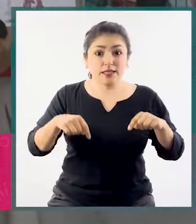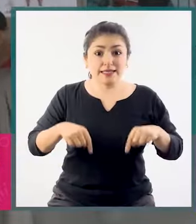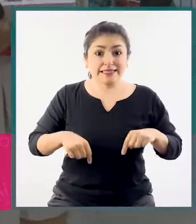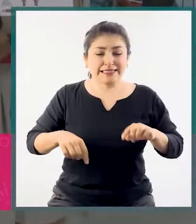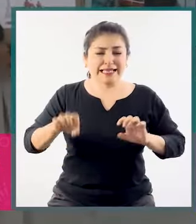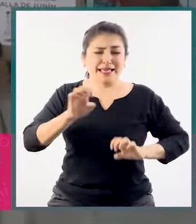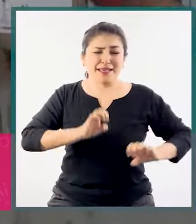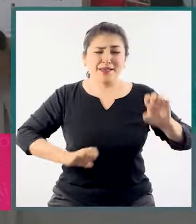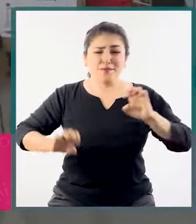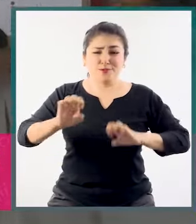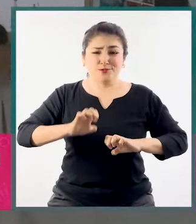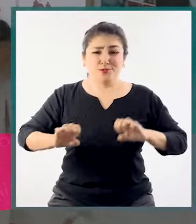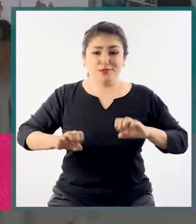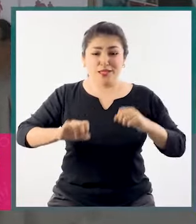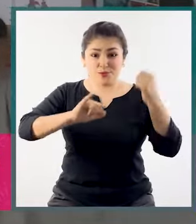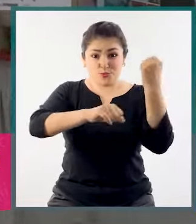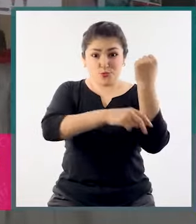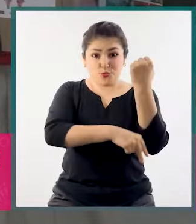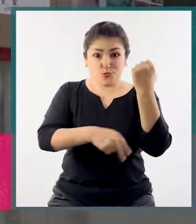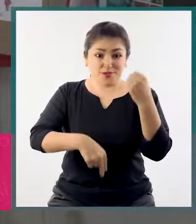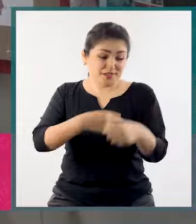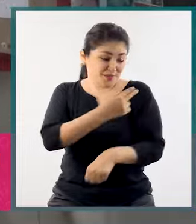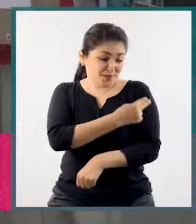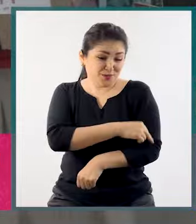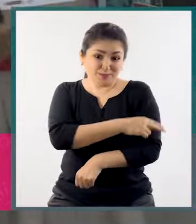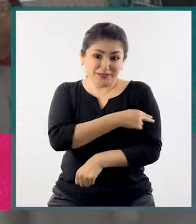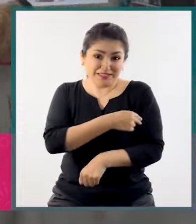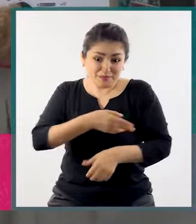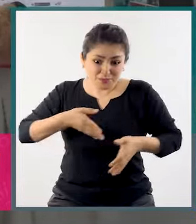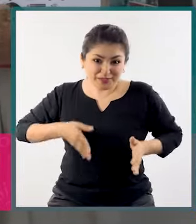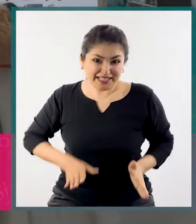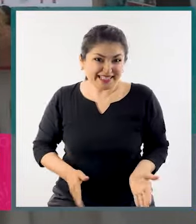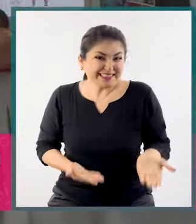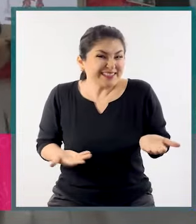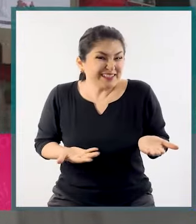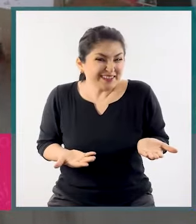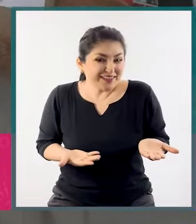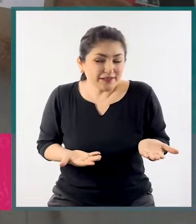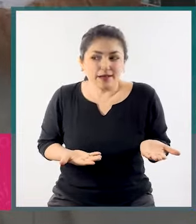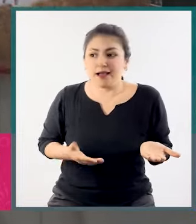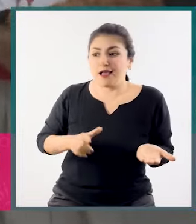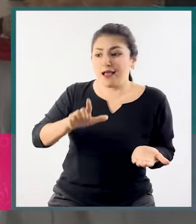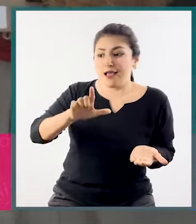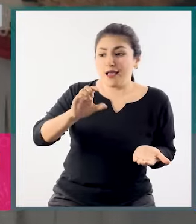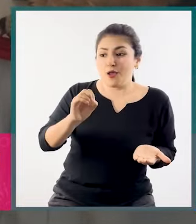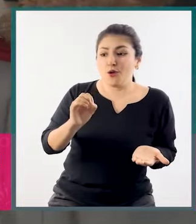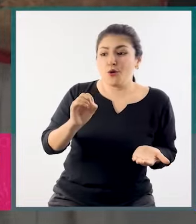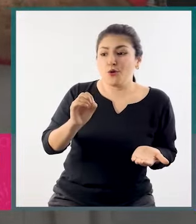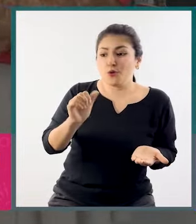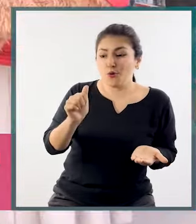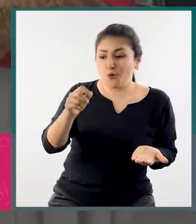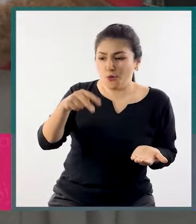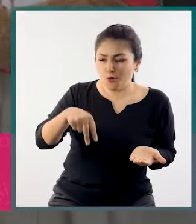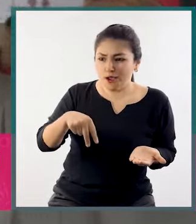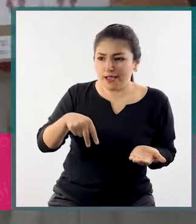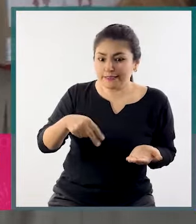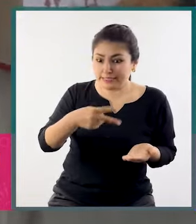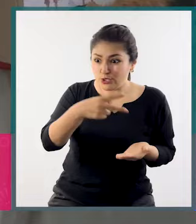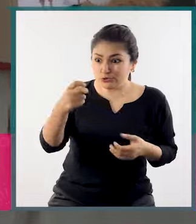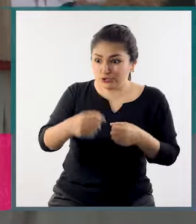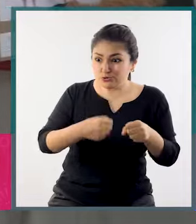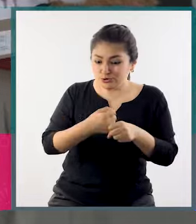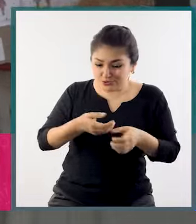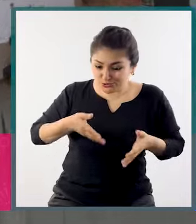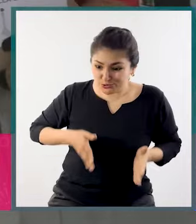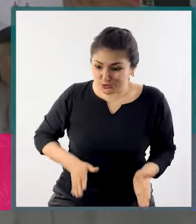Estamos muy emocionados, nos encontramos en el hospital de Junín porque acaba de nacer... Loan, el primer niño